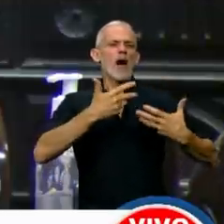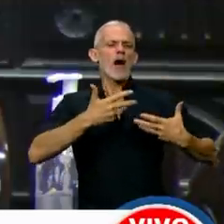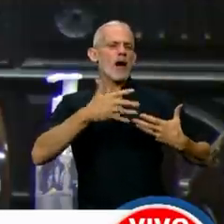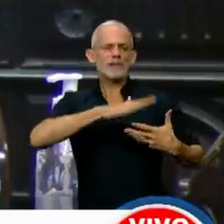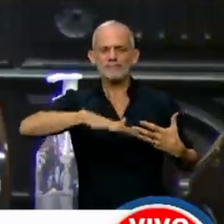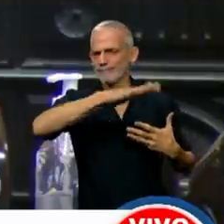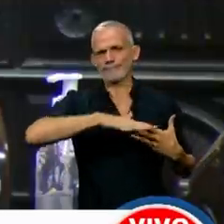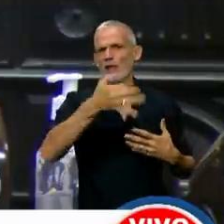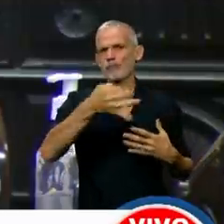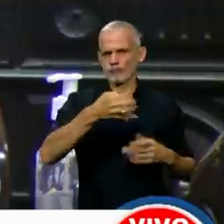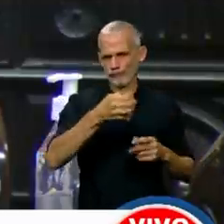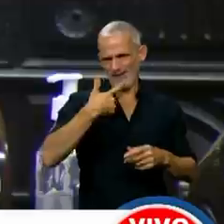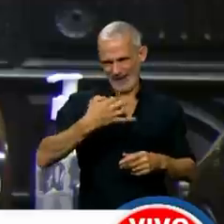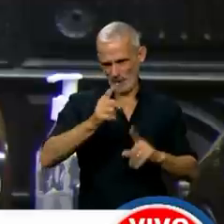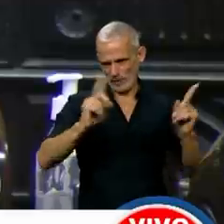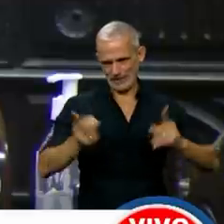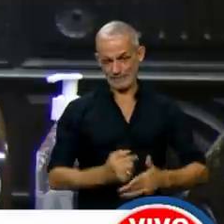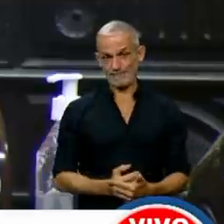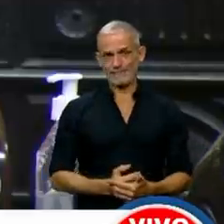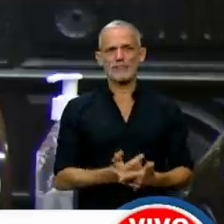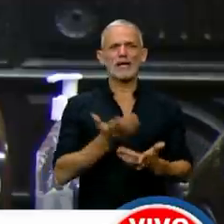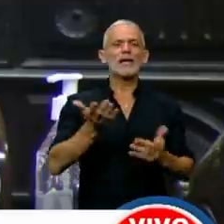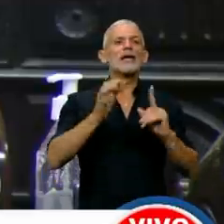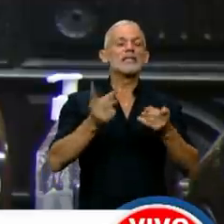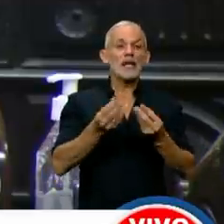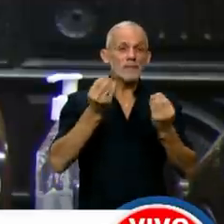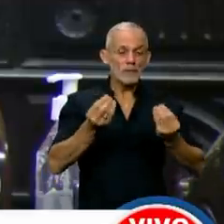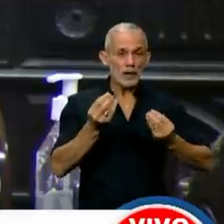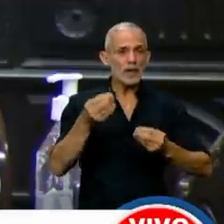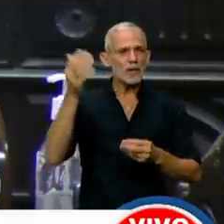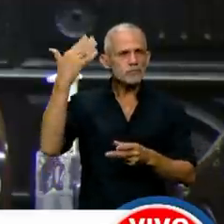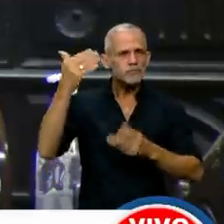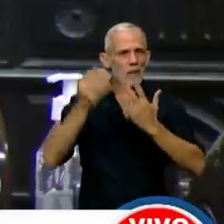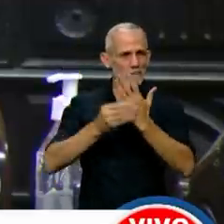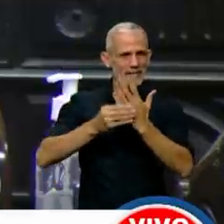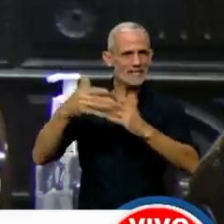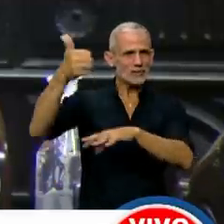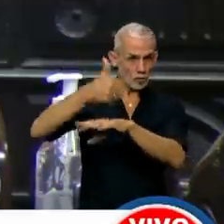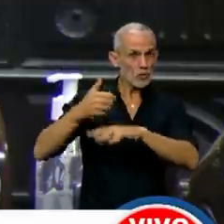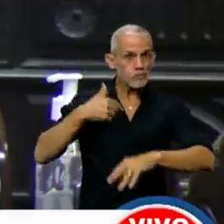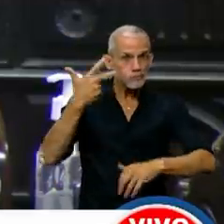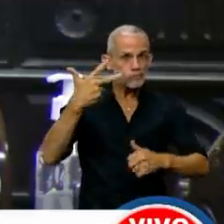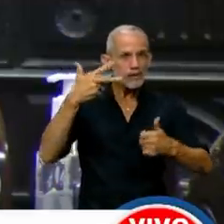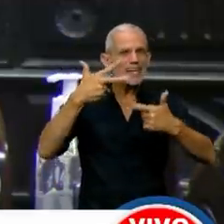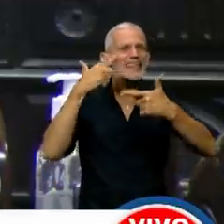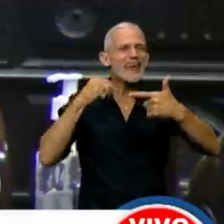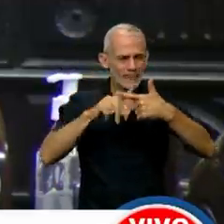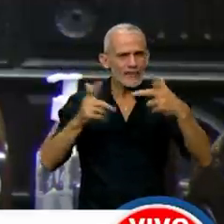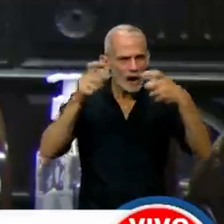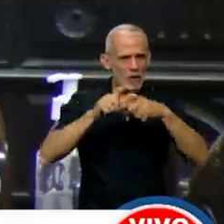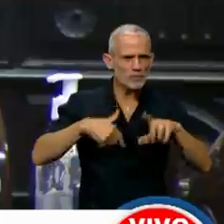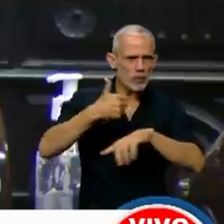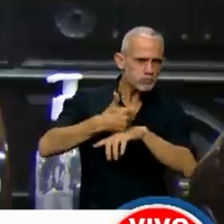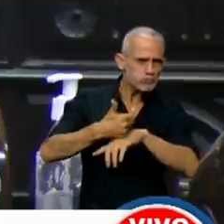no realistas pero también porque la exposición del ministro estuve los 3 días en la comisión